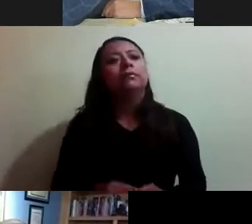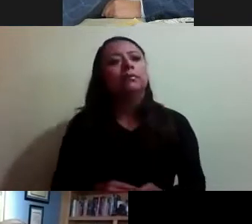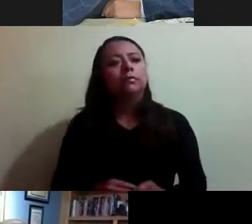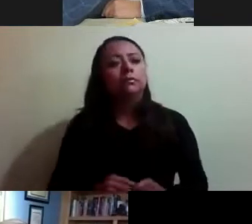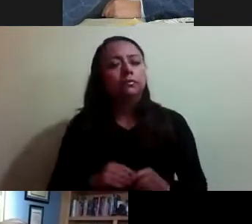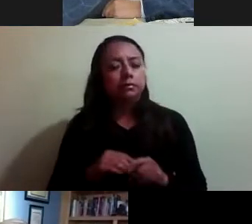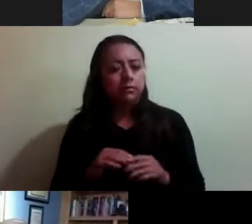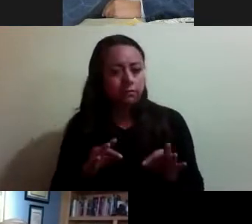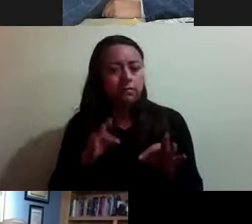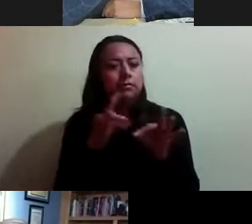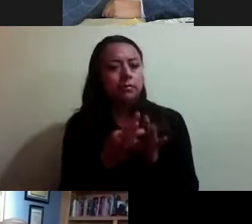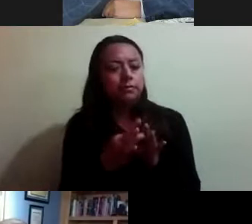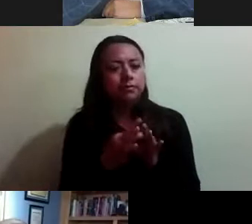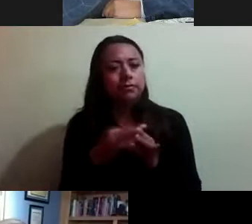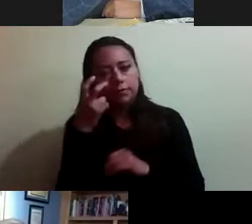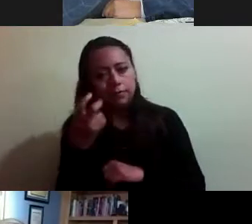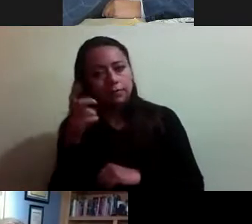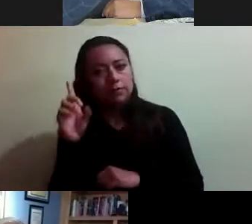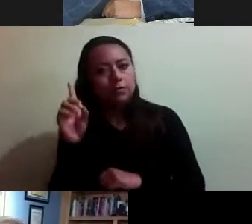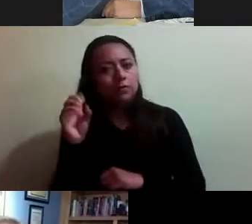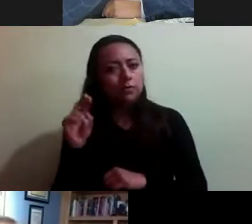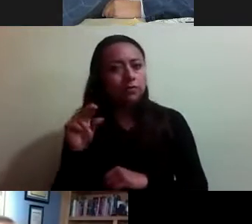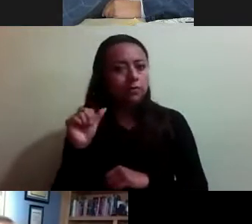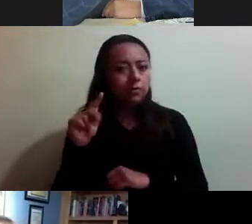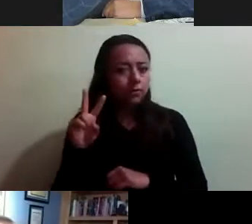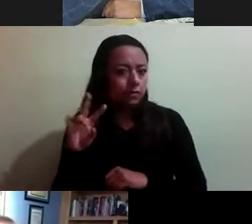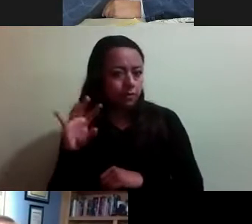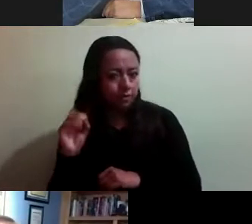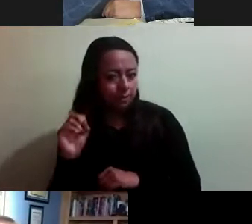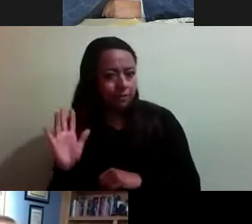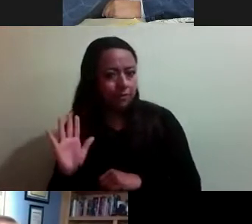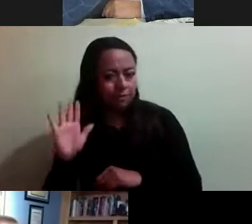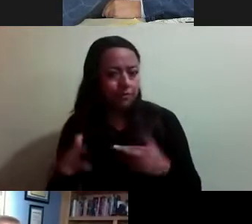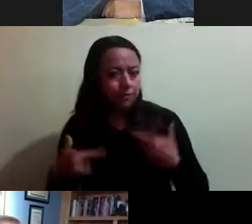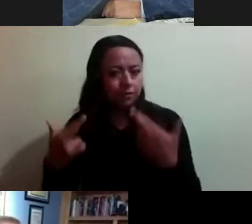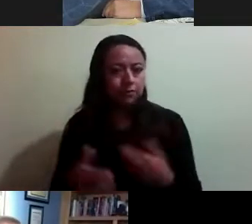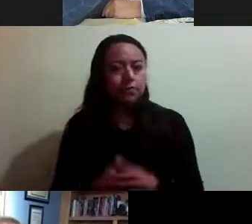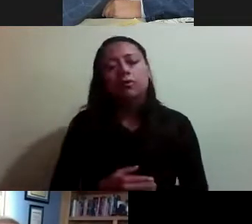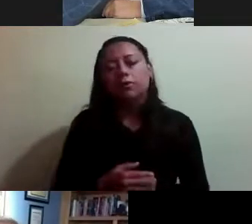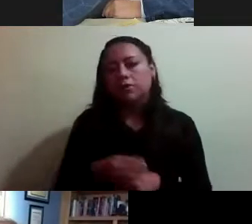aplicarán al donativo durante el ejercicio 2020. Y los 60 millones, pues ya